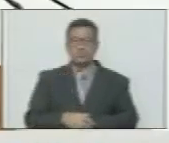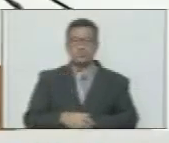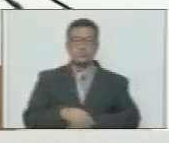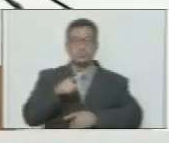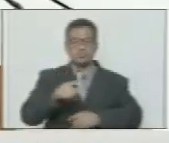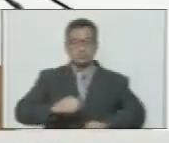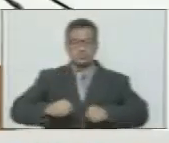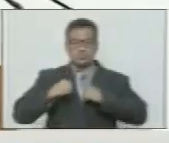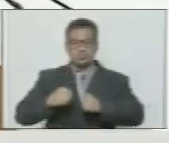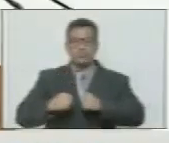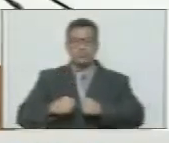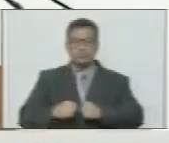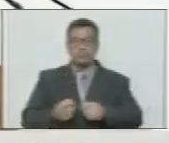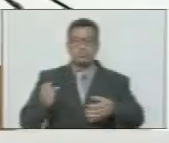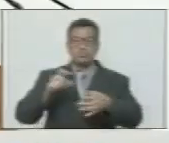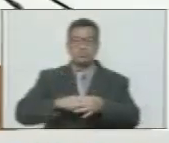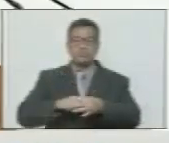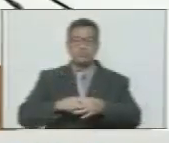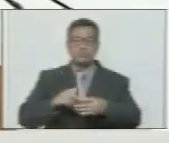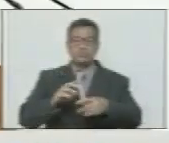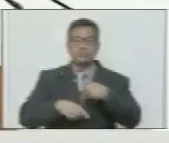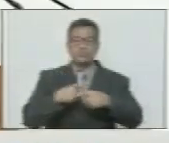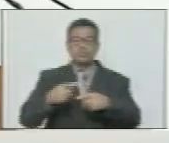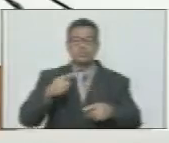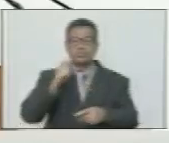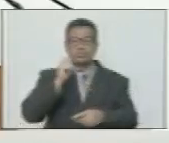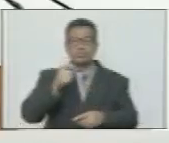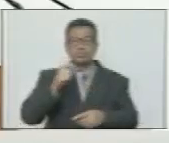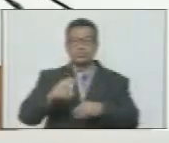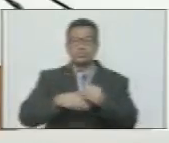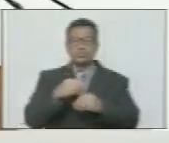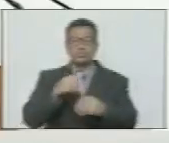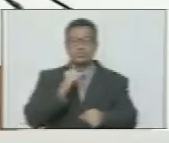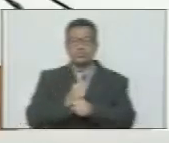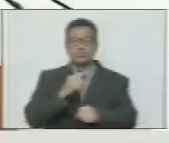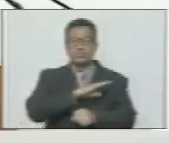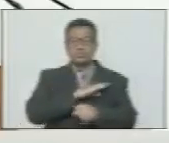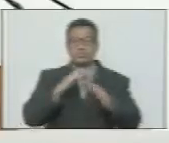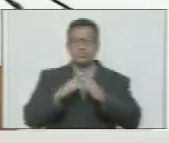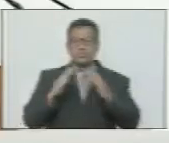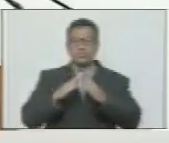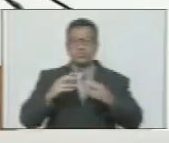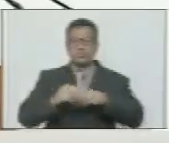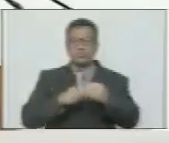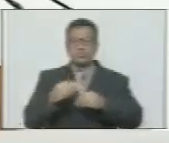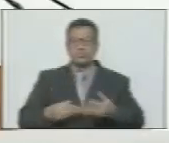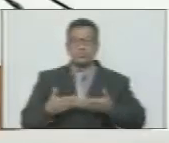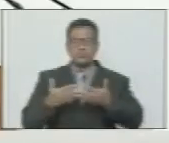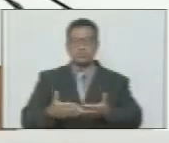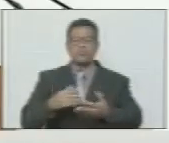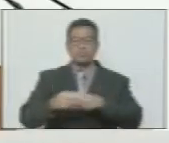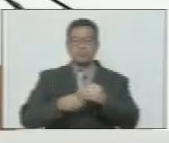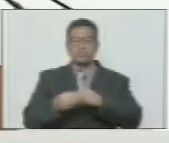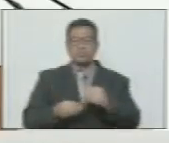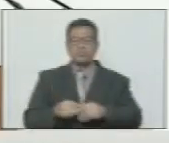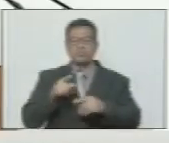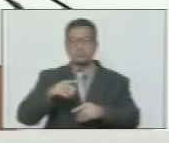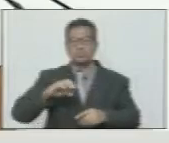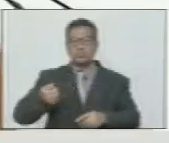decía, estoy firme, voy a incorporar el suplente, pero la tarea que haya que hacer desde mi casa, estoy dispuesta a